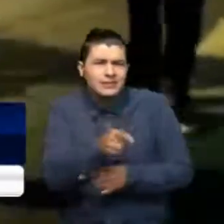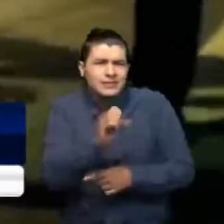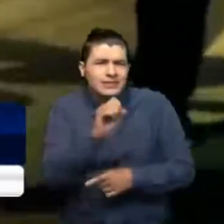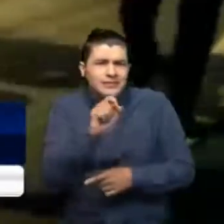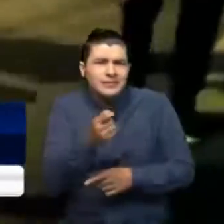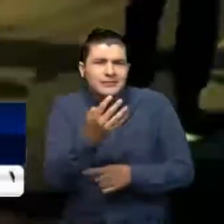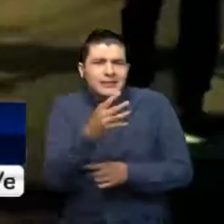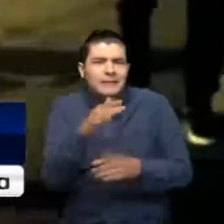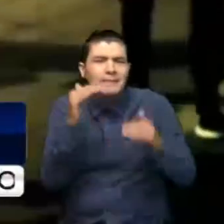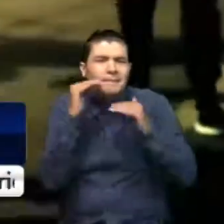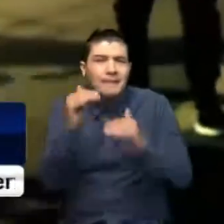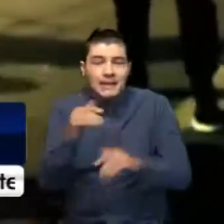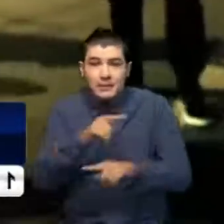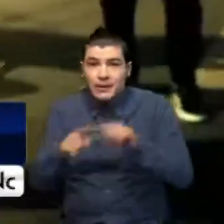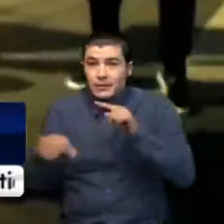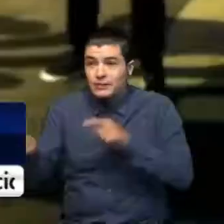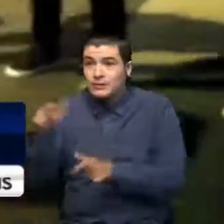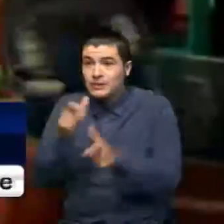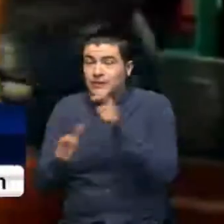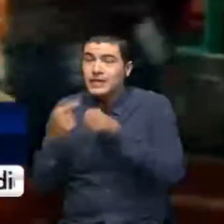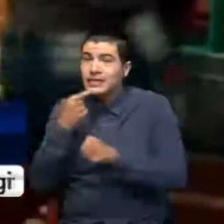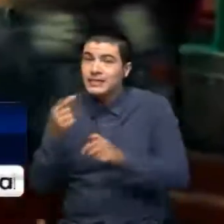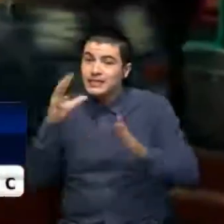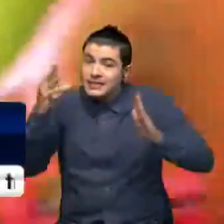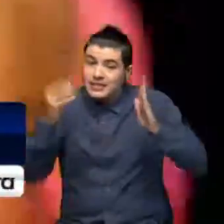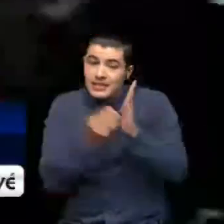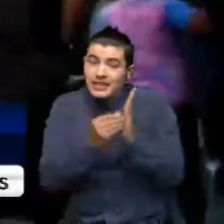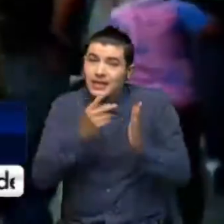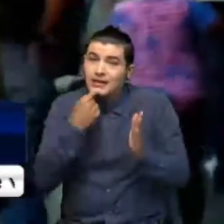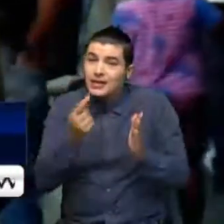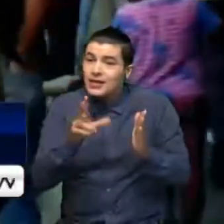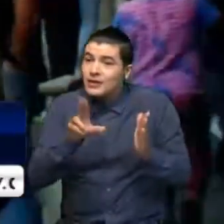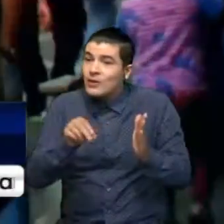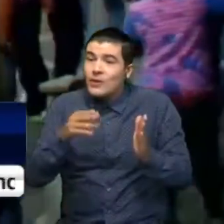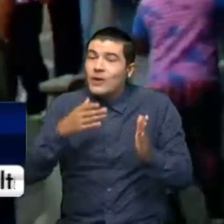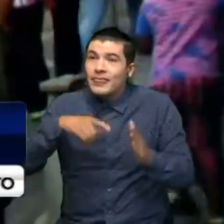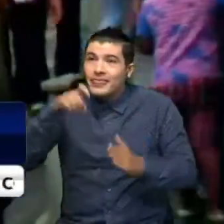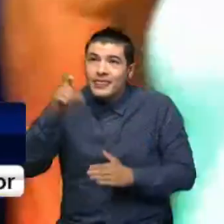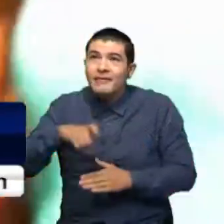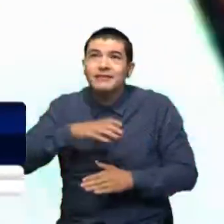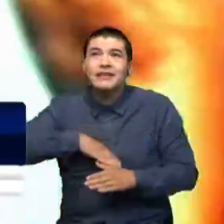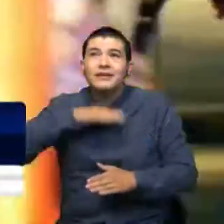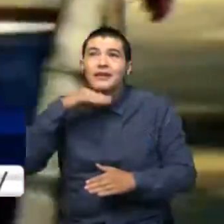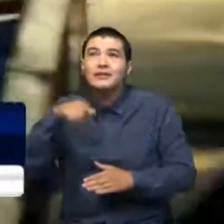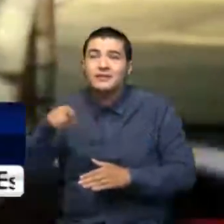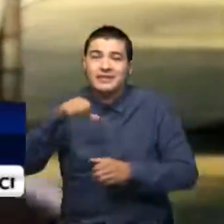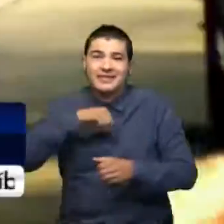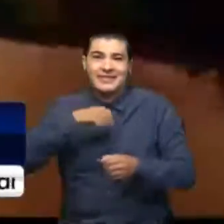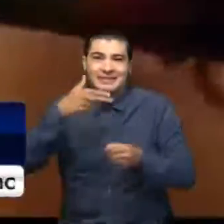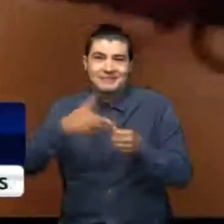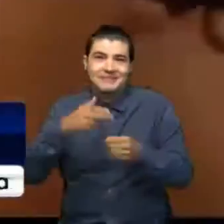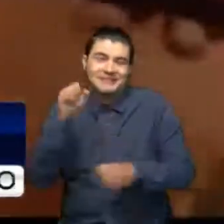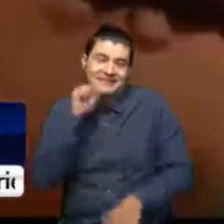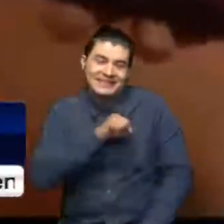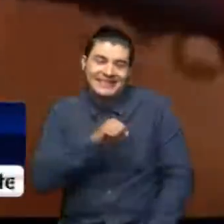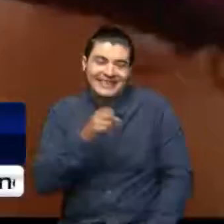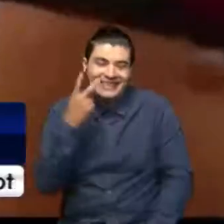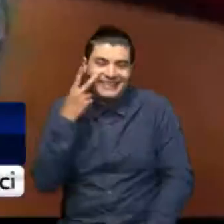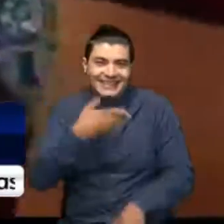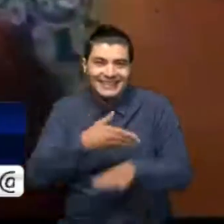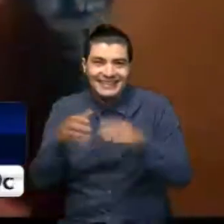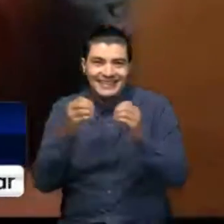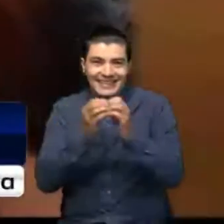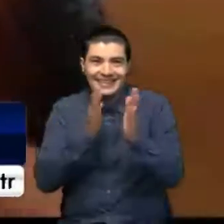los agentes de policía enfatizaron en que el código de policía no estipula qué cantidad de alcohol debe tener la cerveza tenga cuidado con las